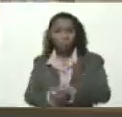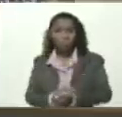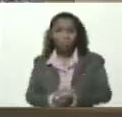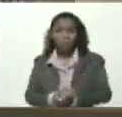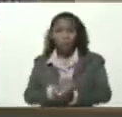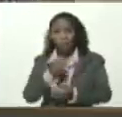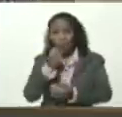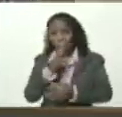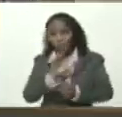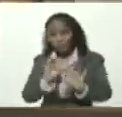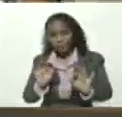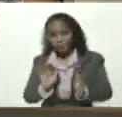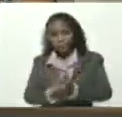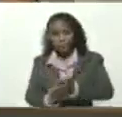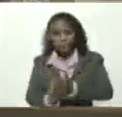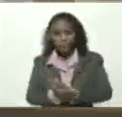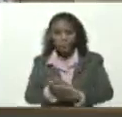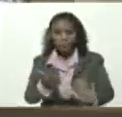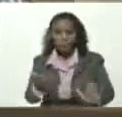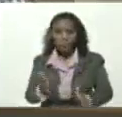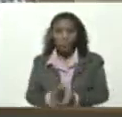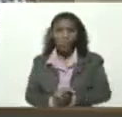nada,